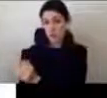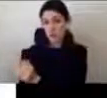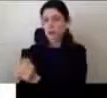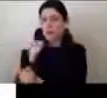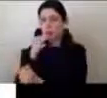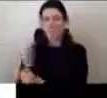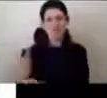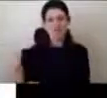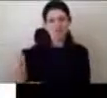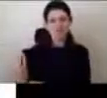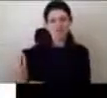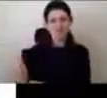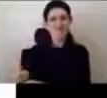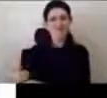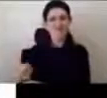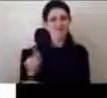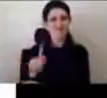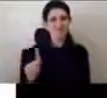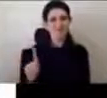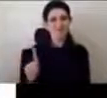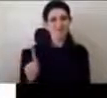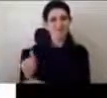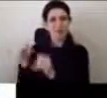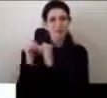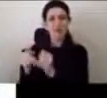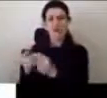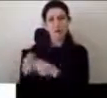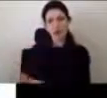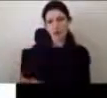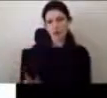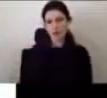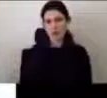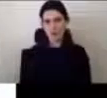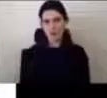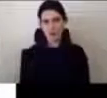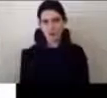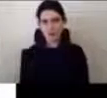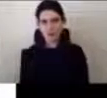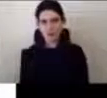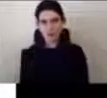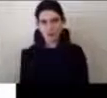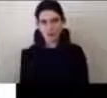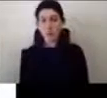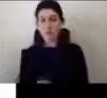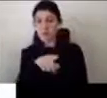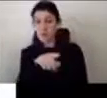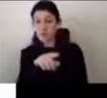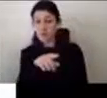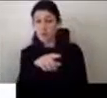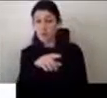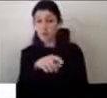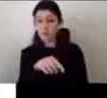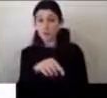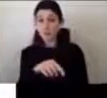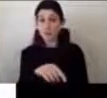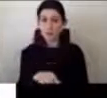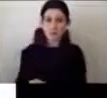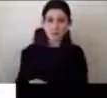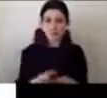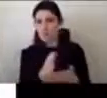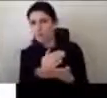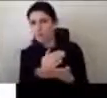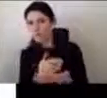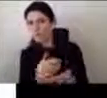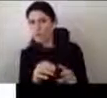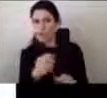no es así, esto puede que sea de esta otra manera. Aquí entonces están consensuando, aquí